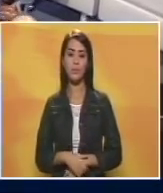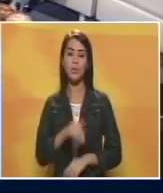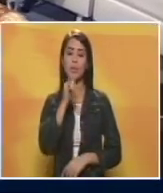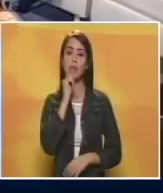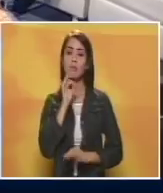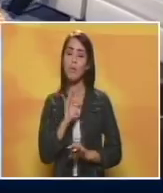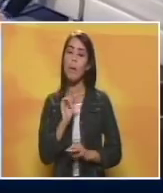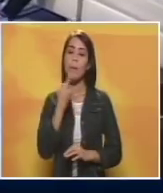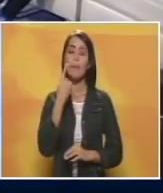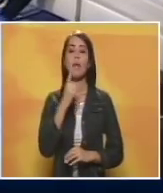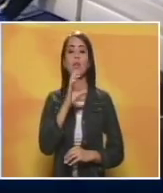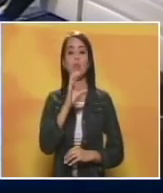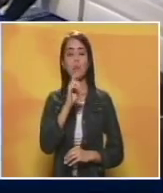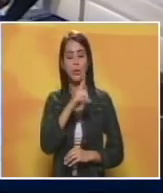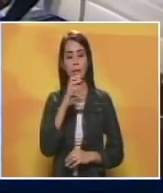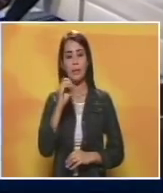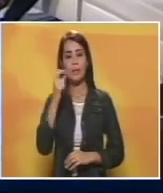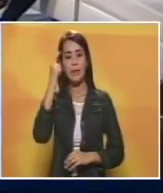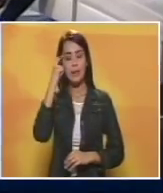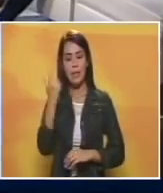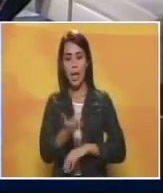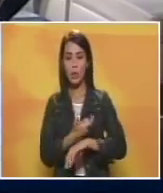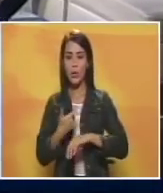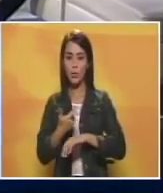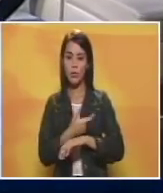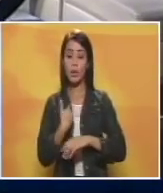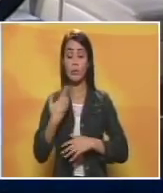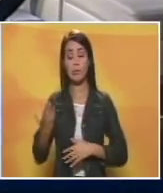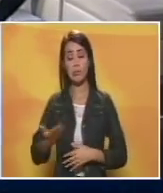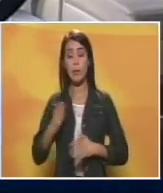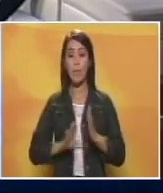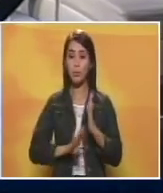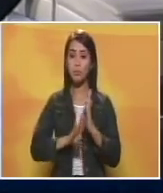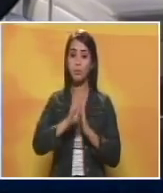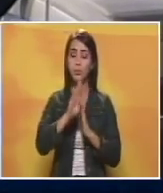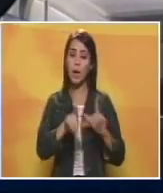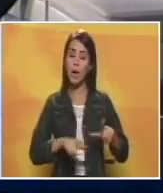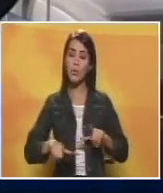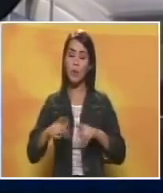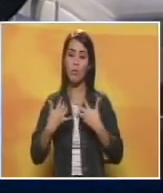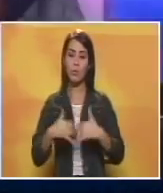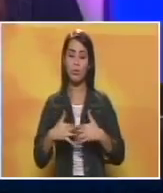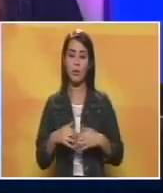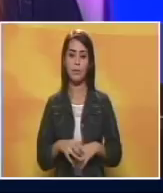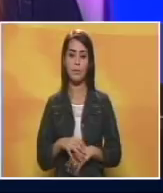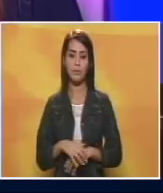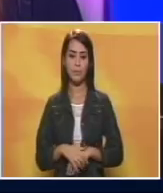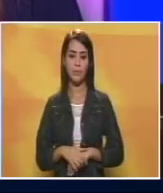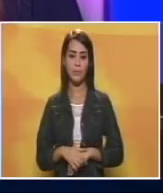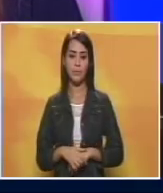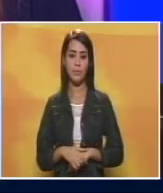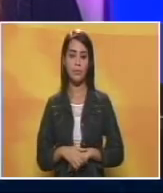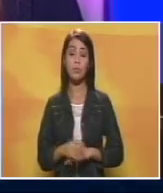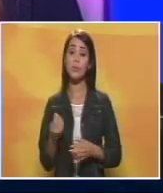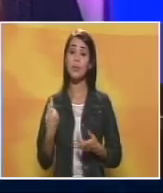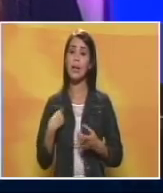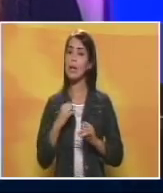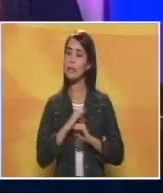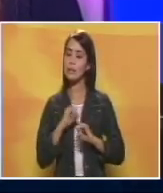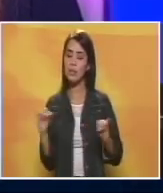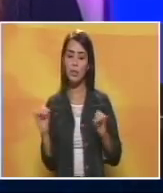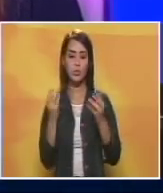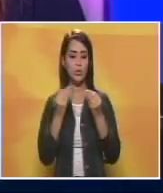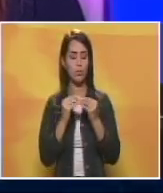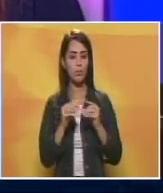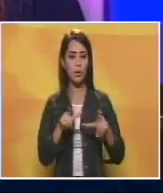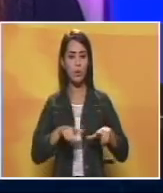sus primeros 100 días de gobierno se han registrado importantes avances en la zona industrial y en la ciudad. Nosotros ya tenemos reactivada la zona, por ejemplo,